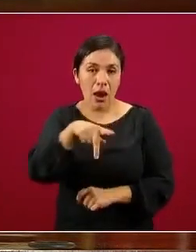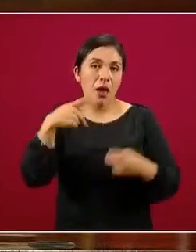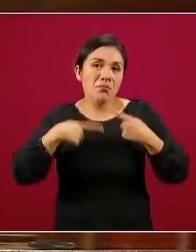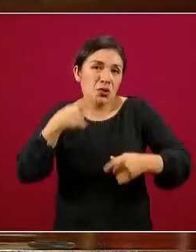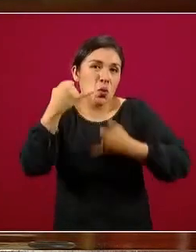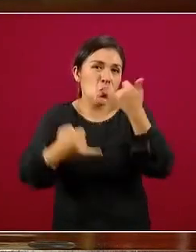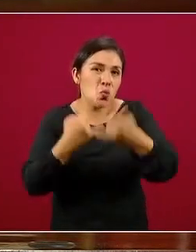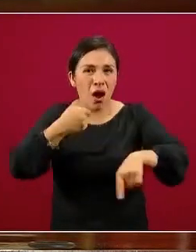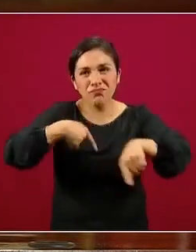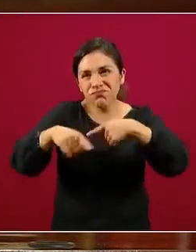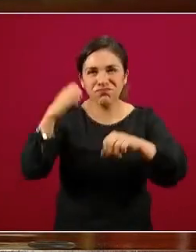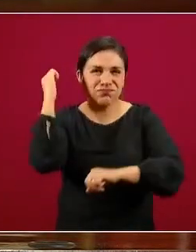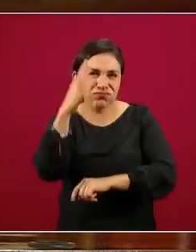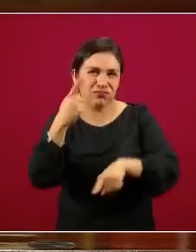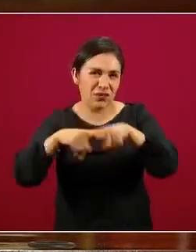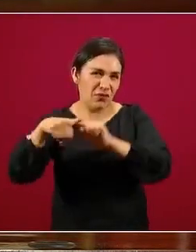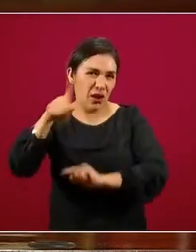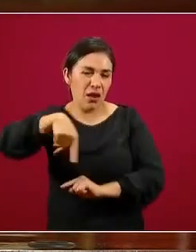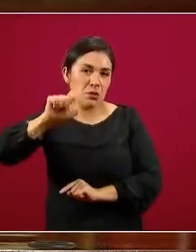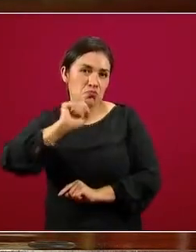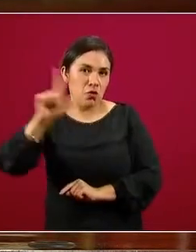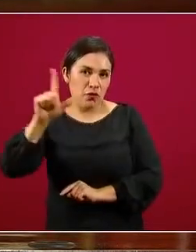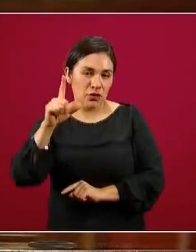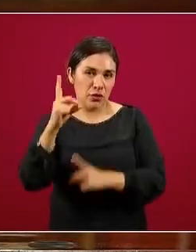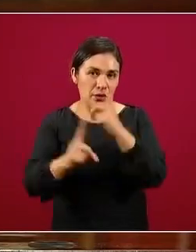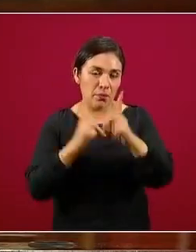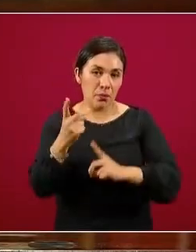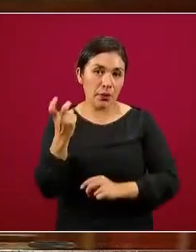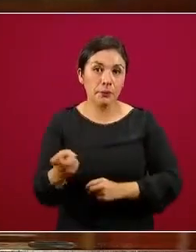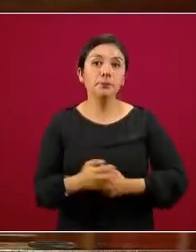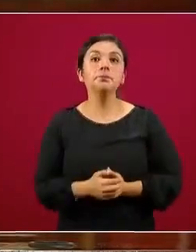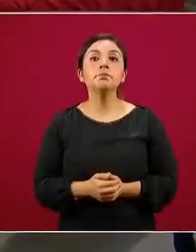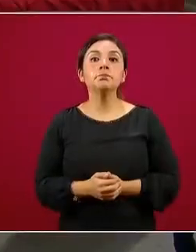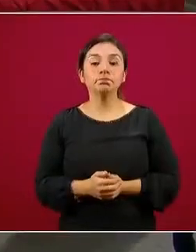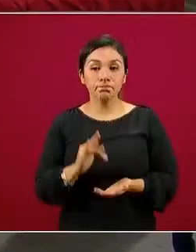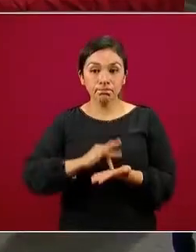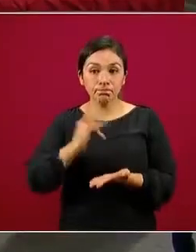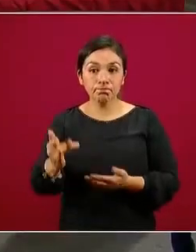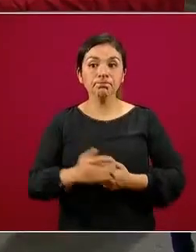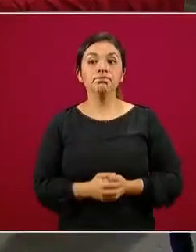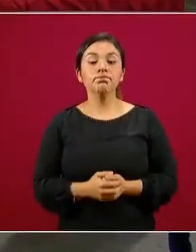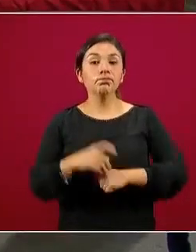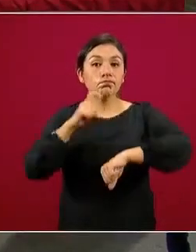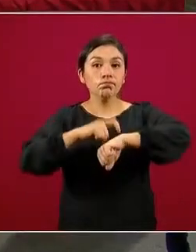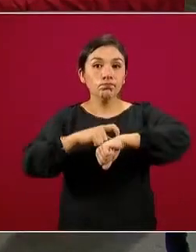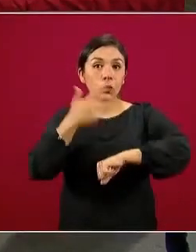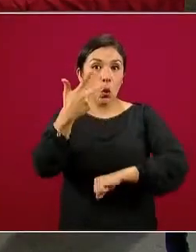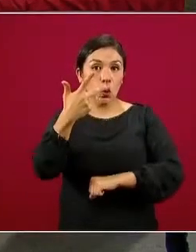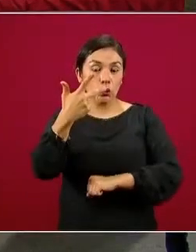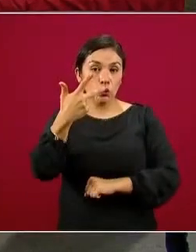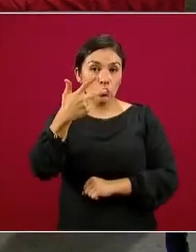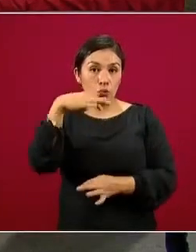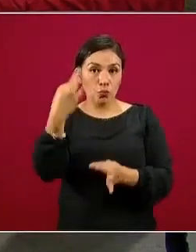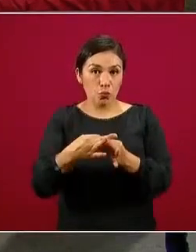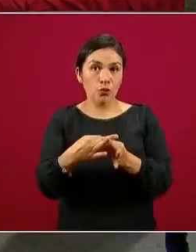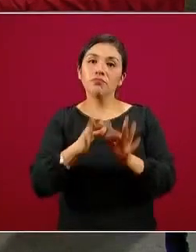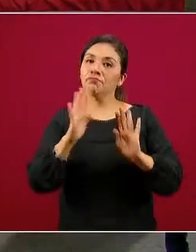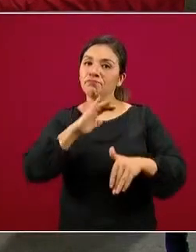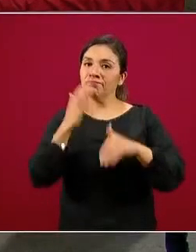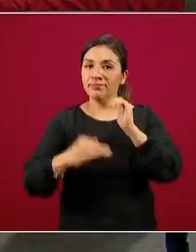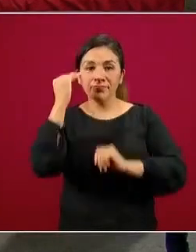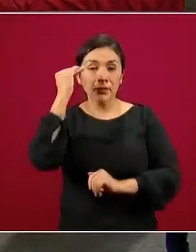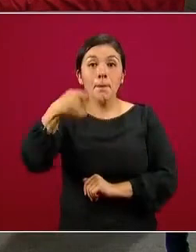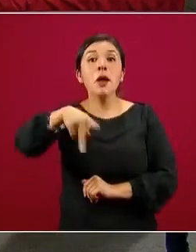jugadores profesionales de este deporte también con charlas gracias doctor son las 20 horas se nos acabó el tiempo